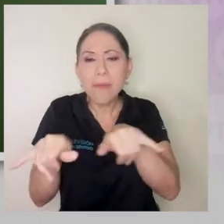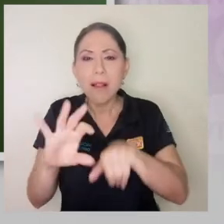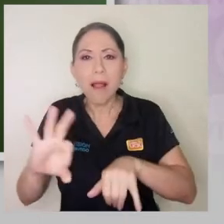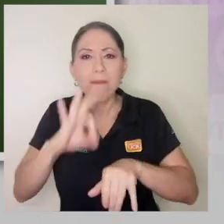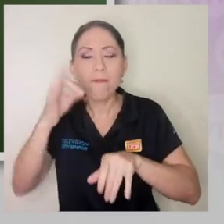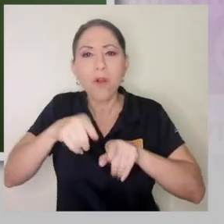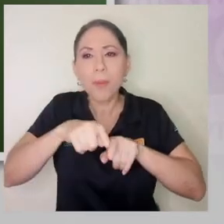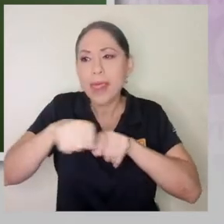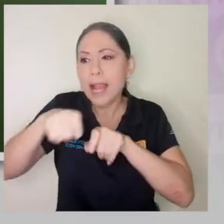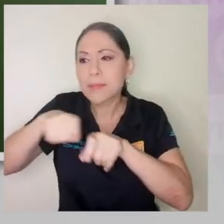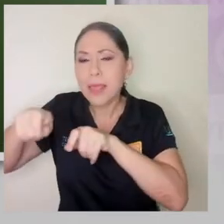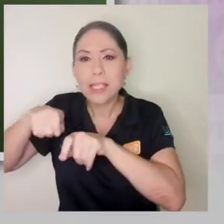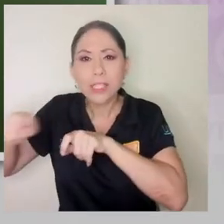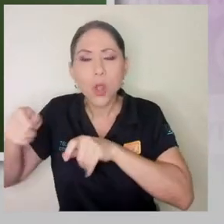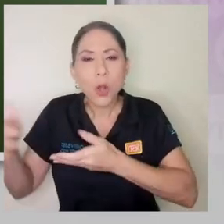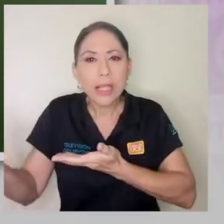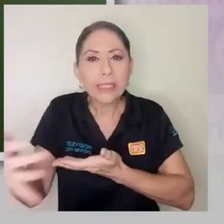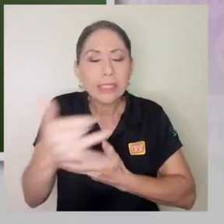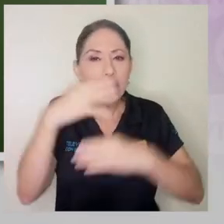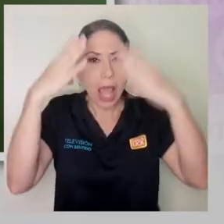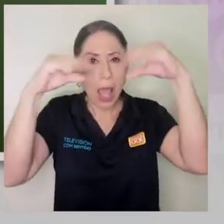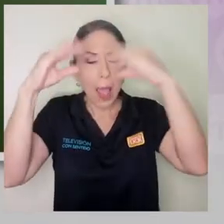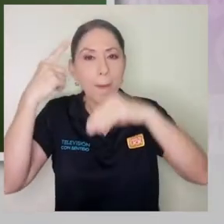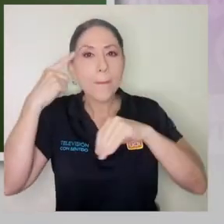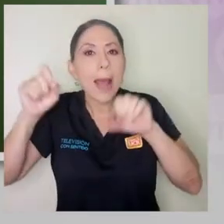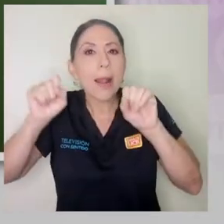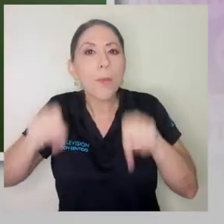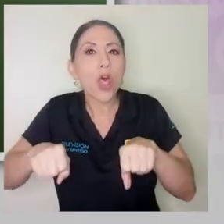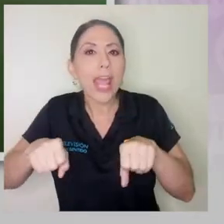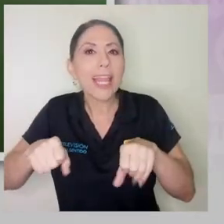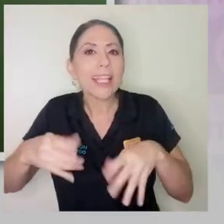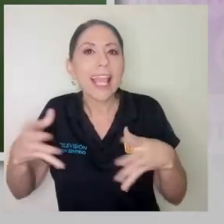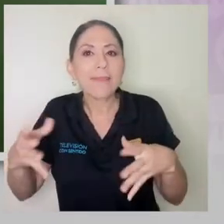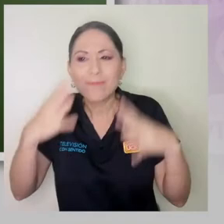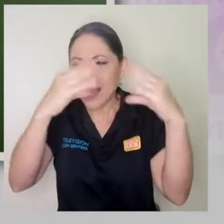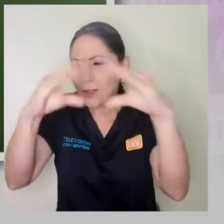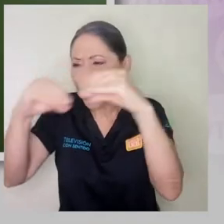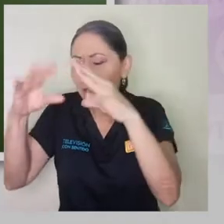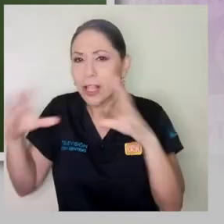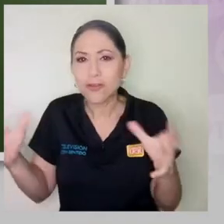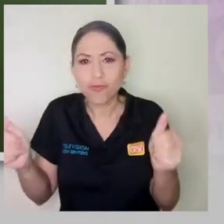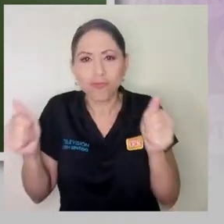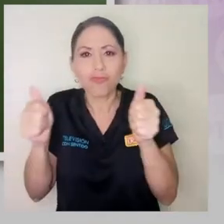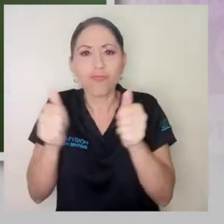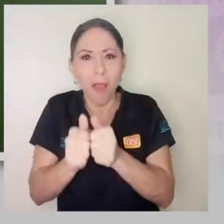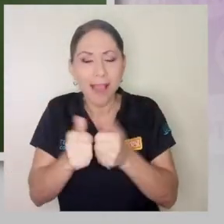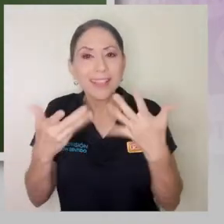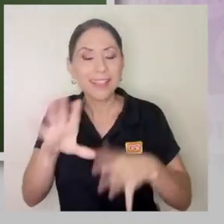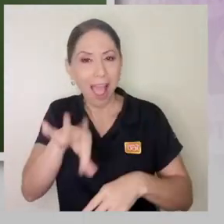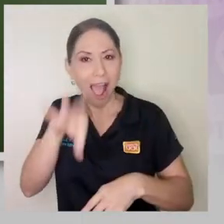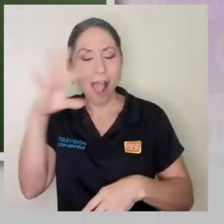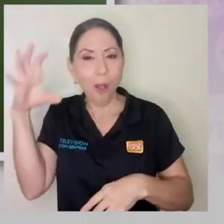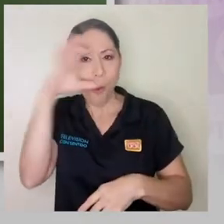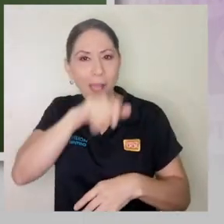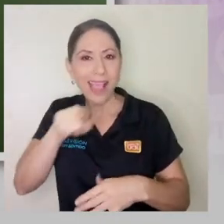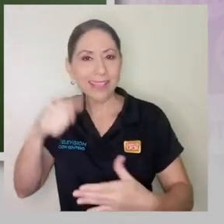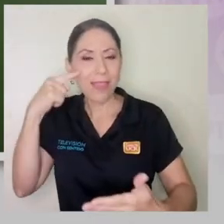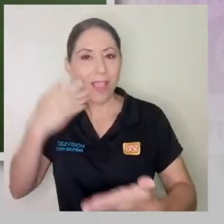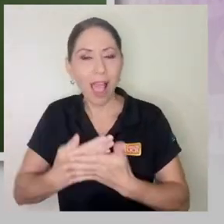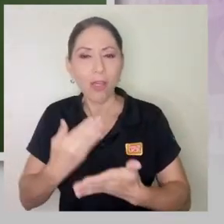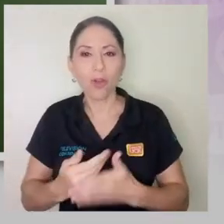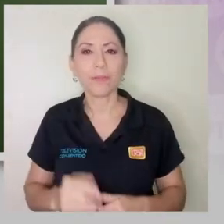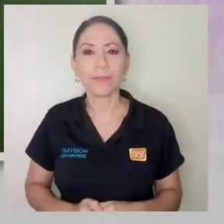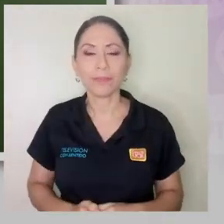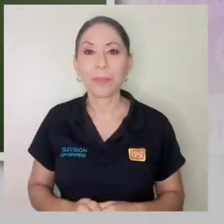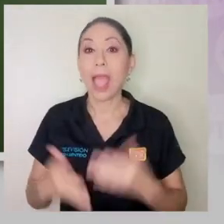las mediciones para poder juntar datos y al final tener el indicador como tal. Entonces,